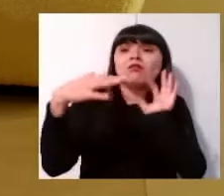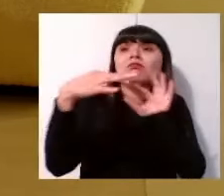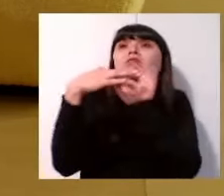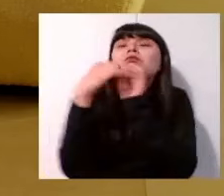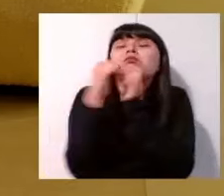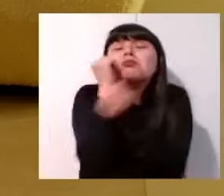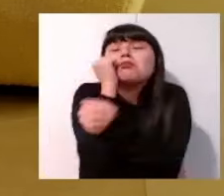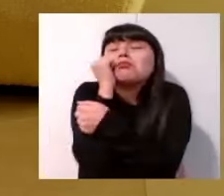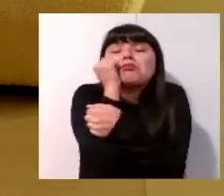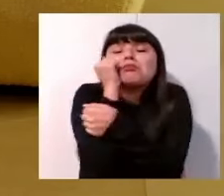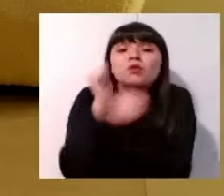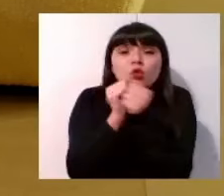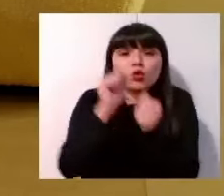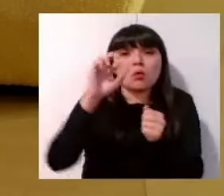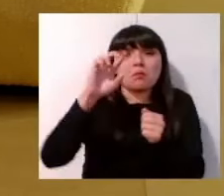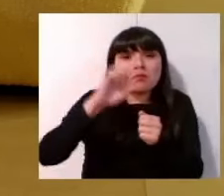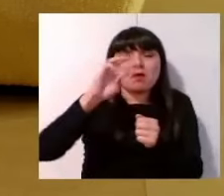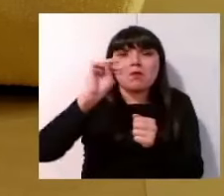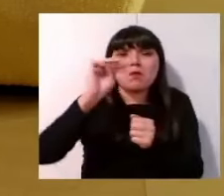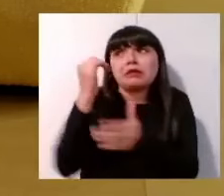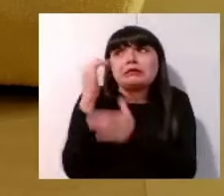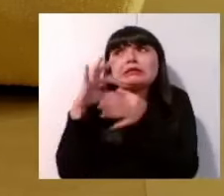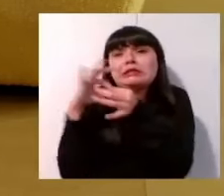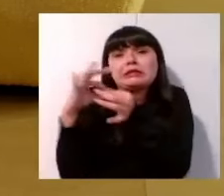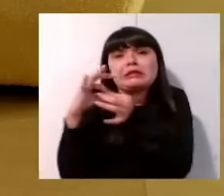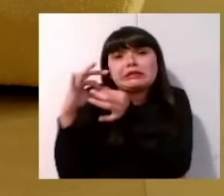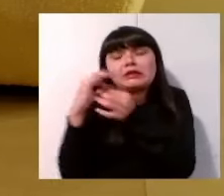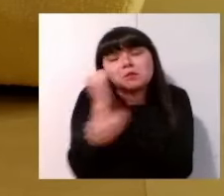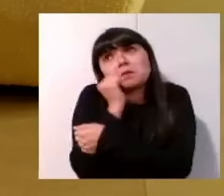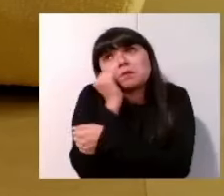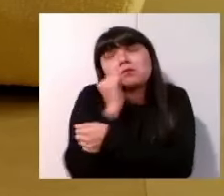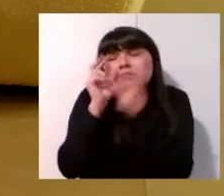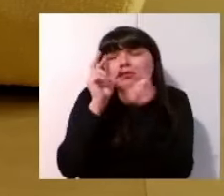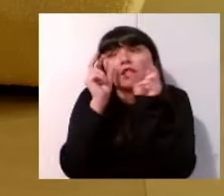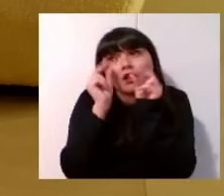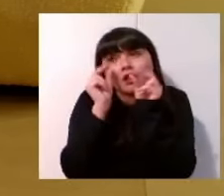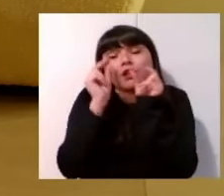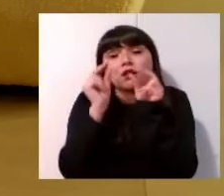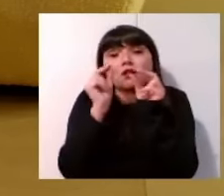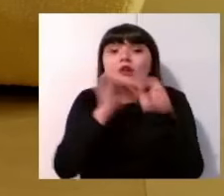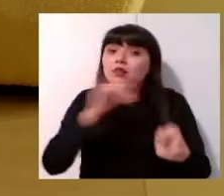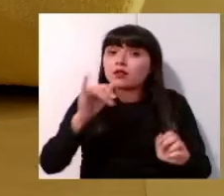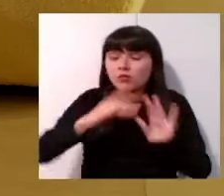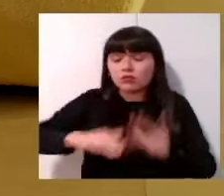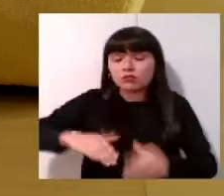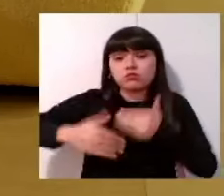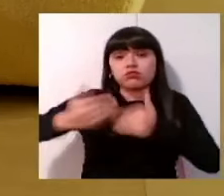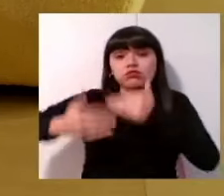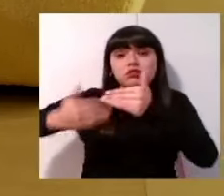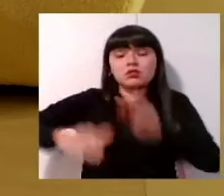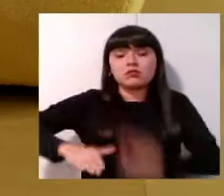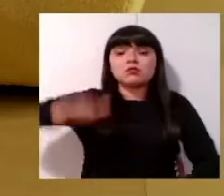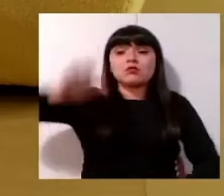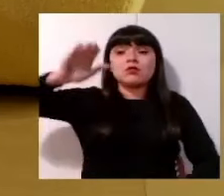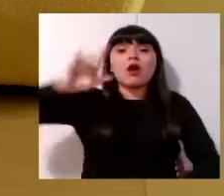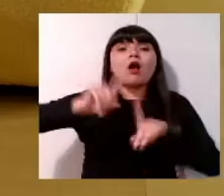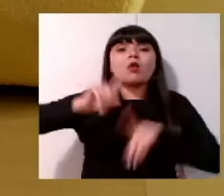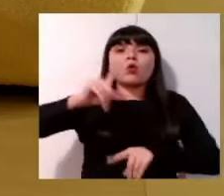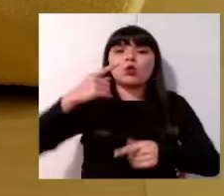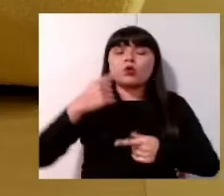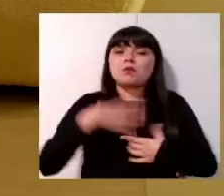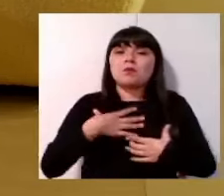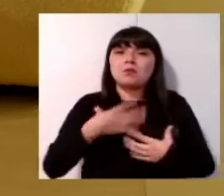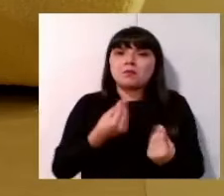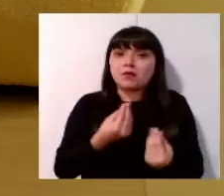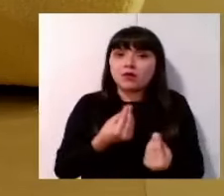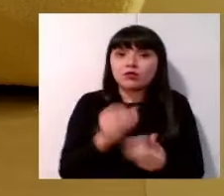punto de vista del desarrollo, pero que genera problemas en el sueño. Y ya en niños un poco más grandes puede haber miedo por asociaciones como, por ejemplo, que tienen